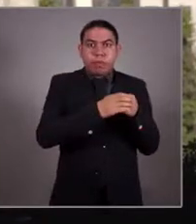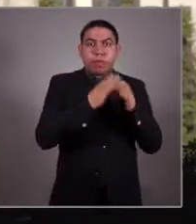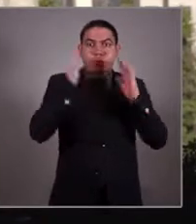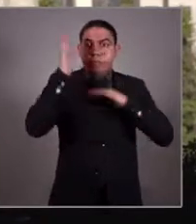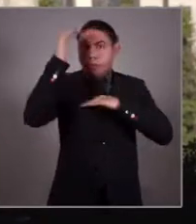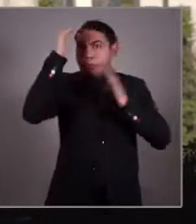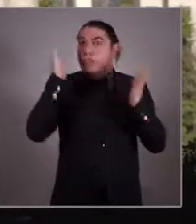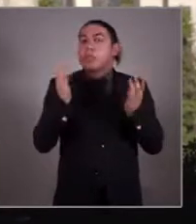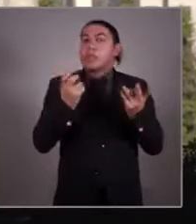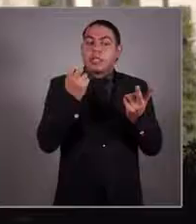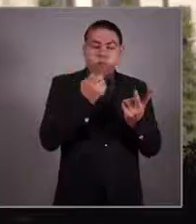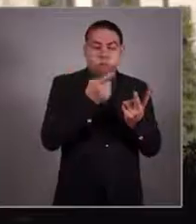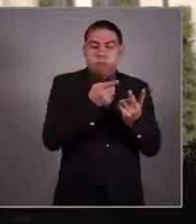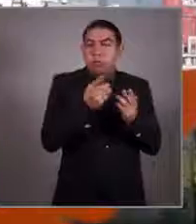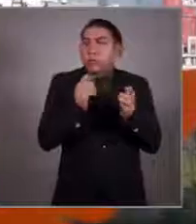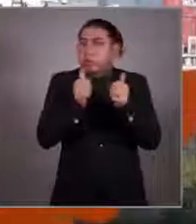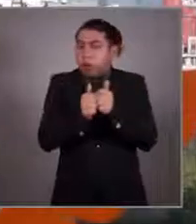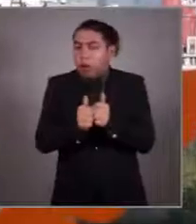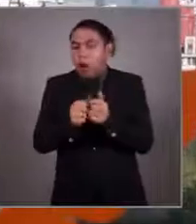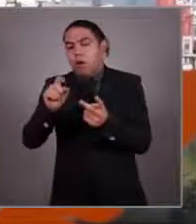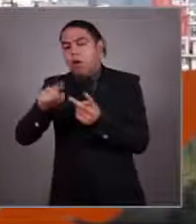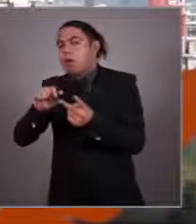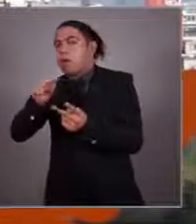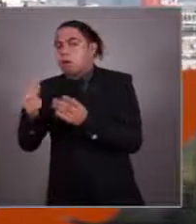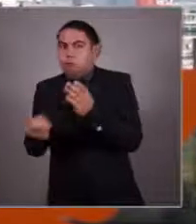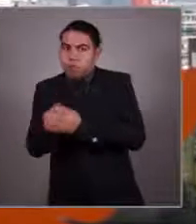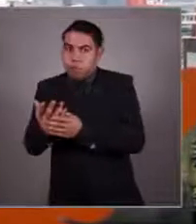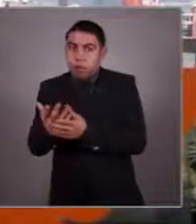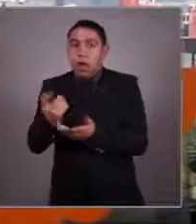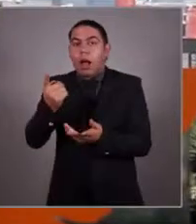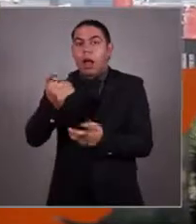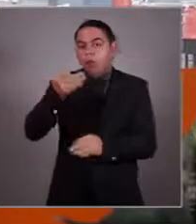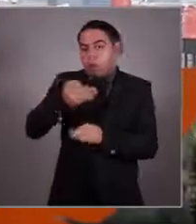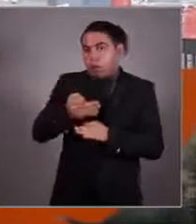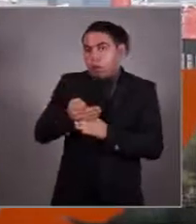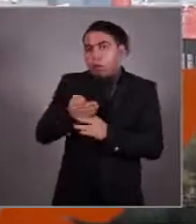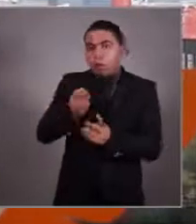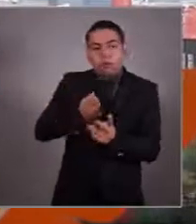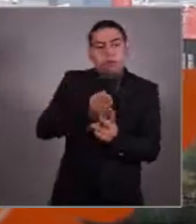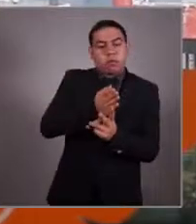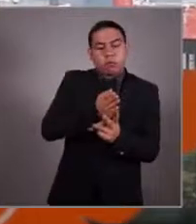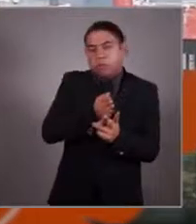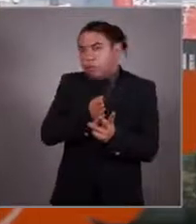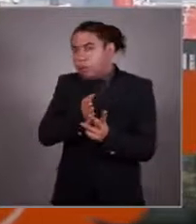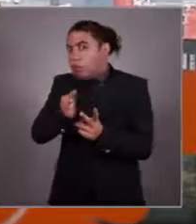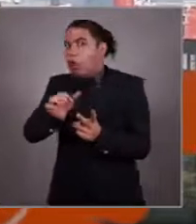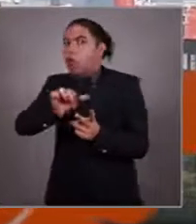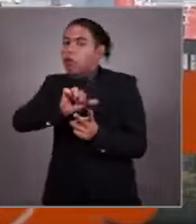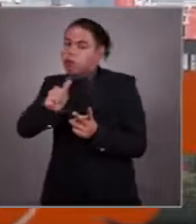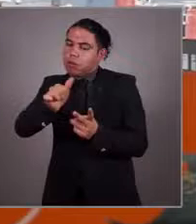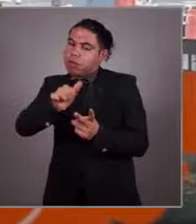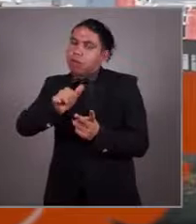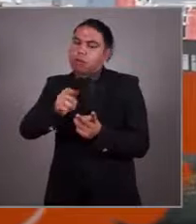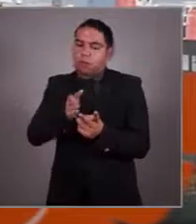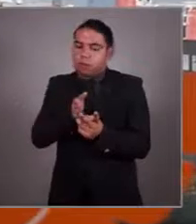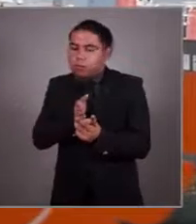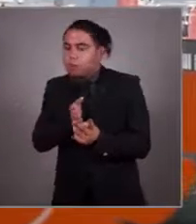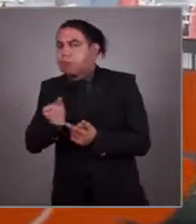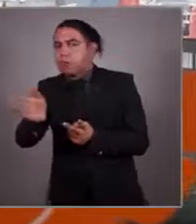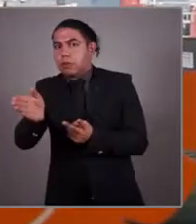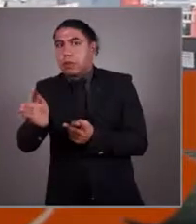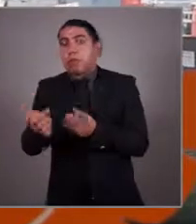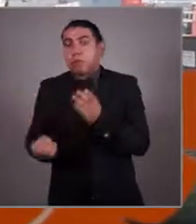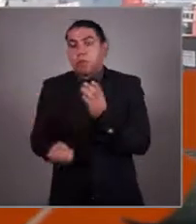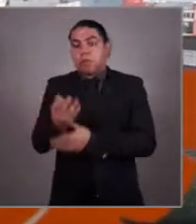Conservador. Hoy estamos aquí para discutir otra vía, otra alternativa, otro camino.